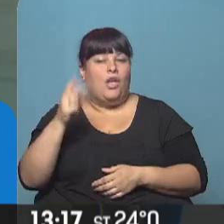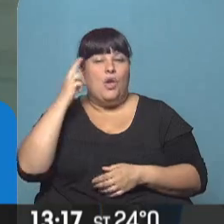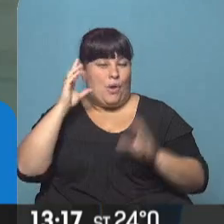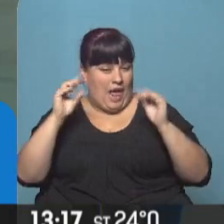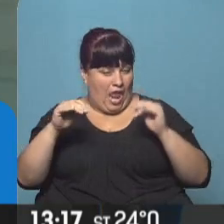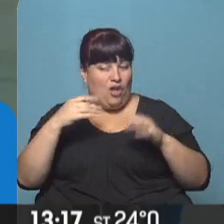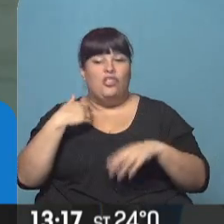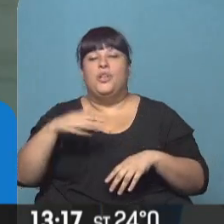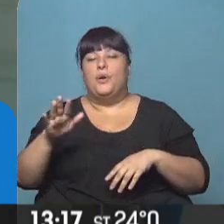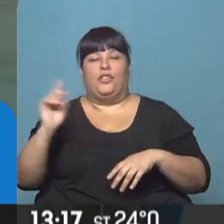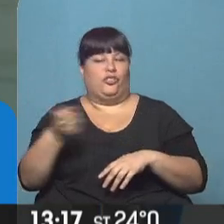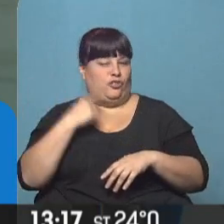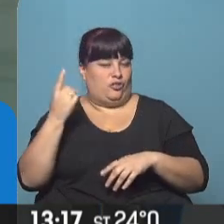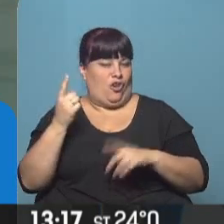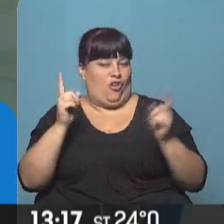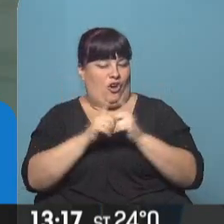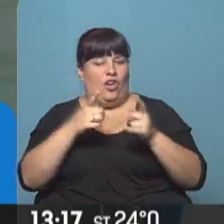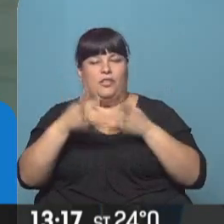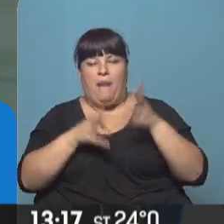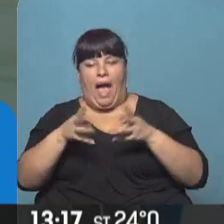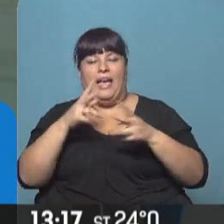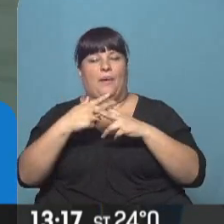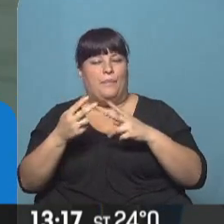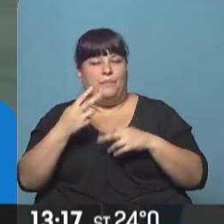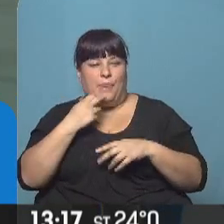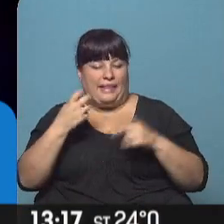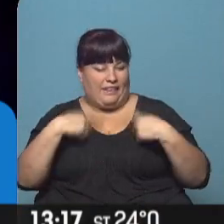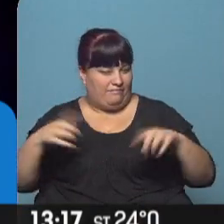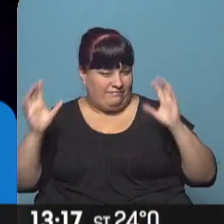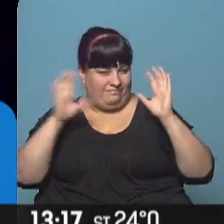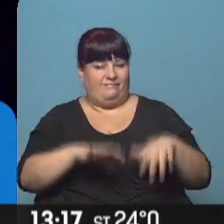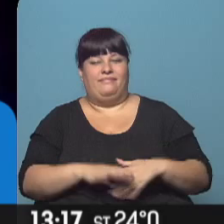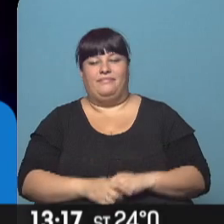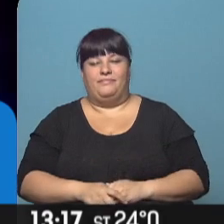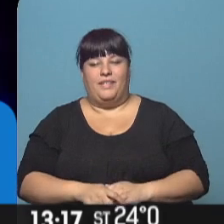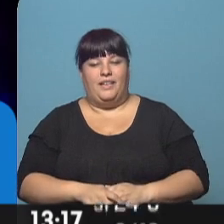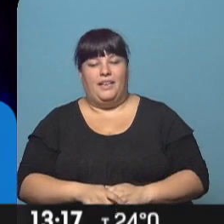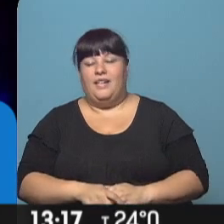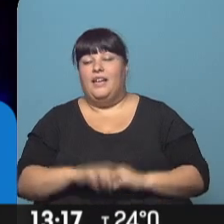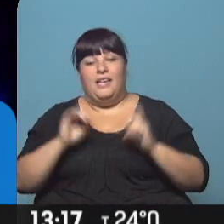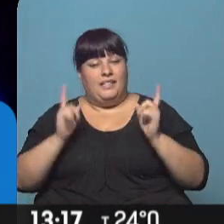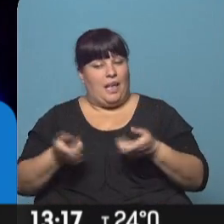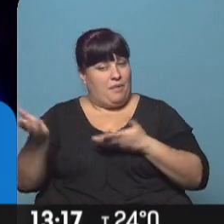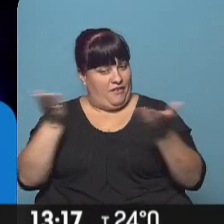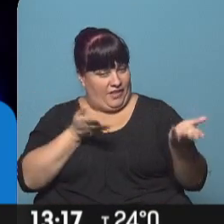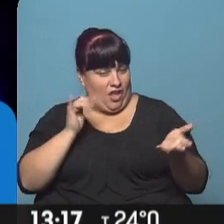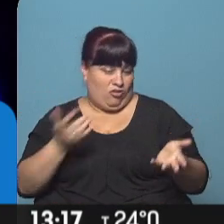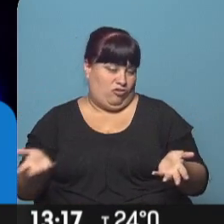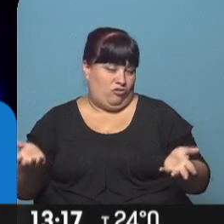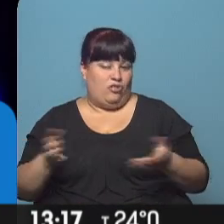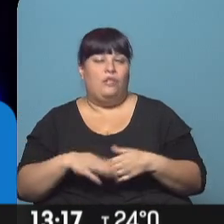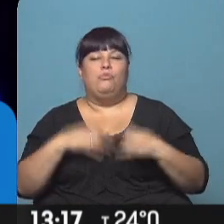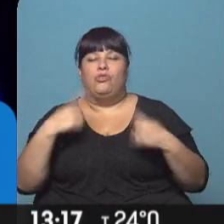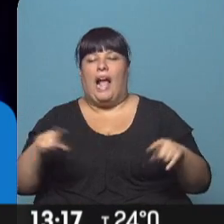noche vamos a subir todos los sintetizadores, las máquinas, las baterías electrónicas, y también los invitados, por supuesto, porque hay